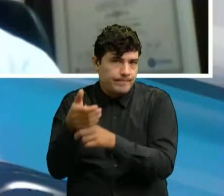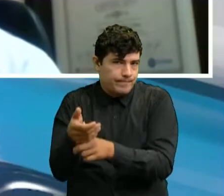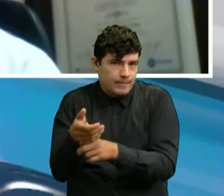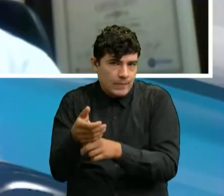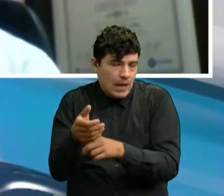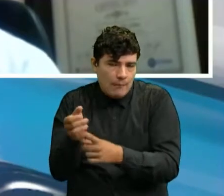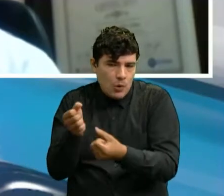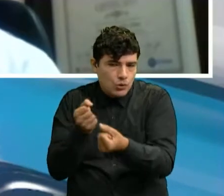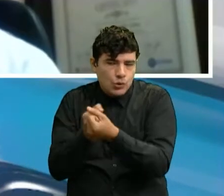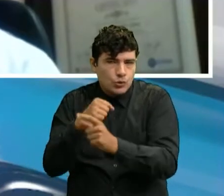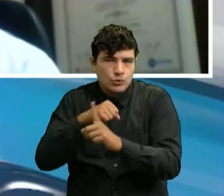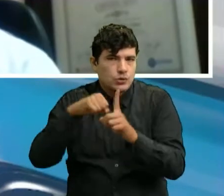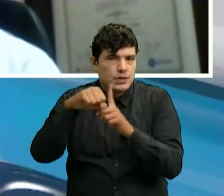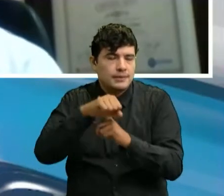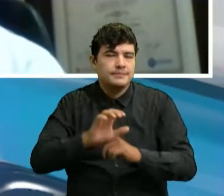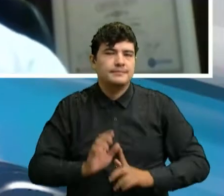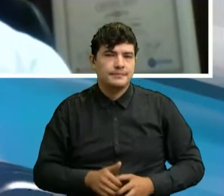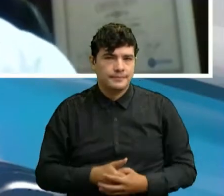normas sociales. Sí.